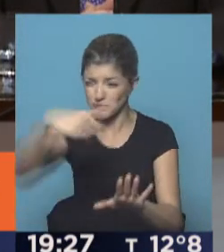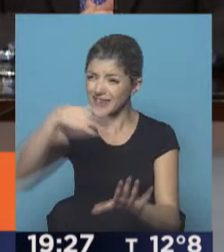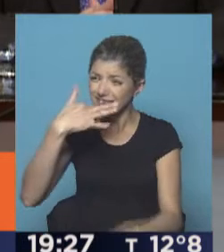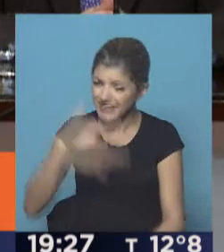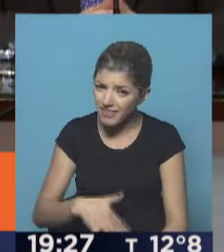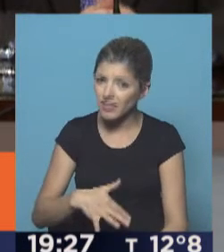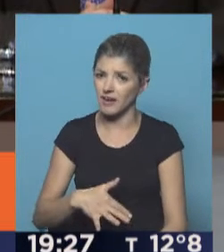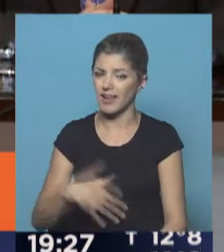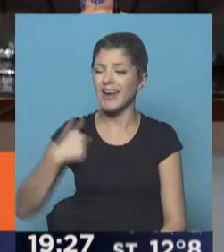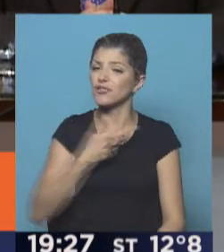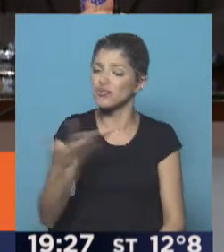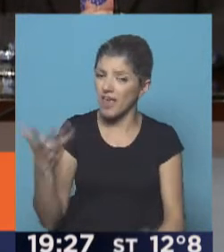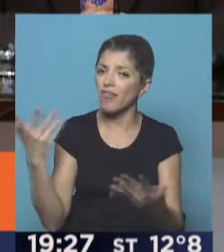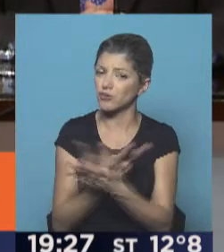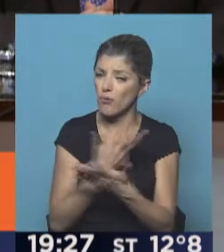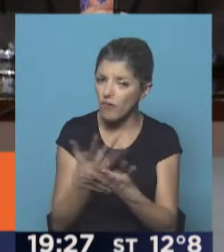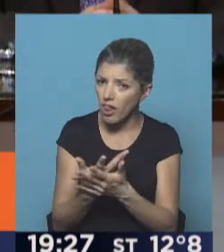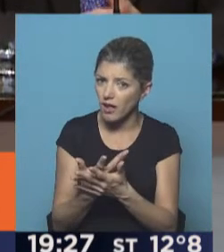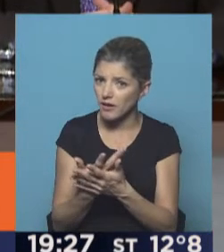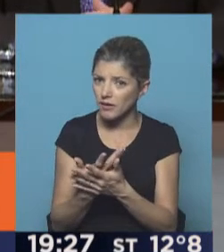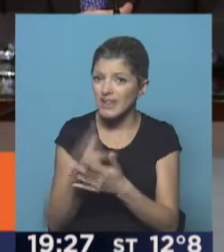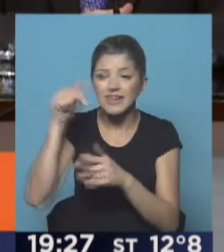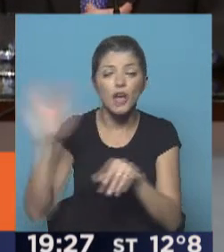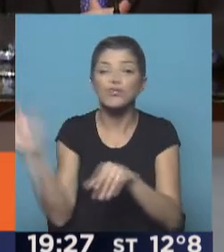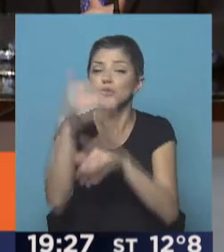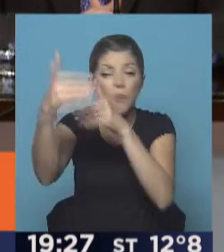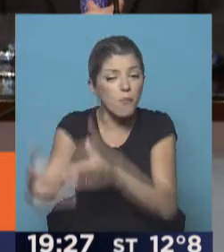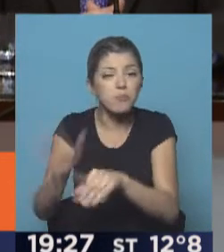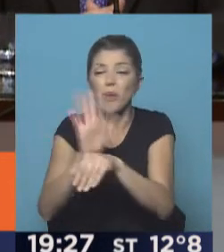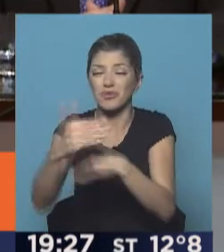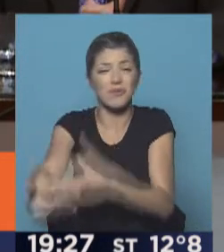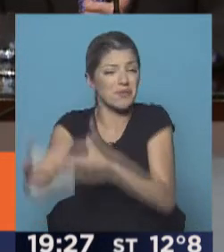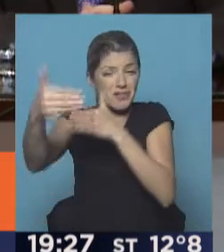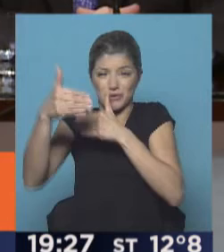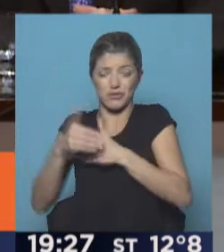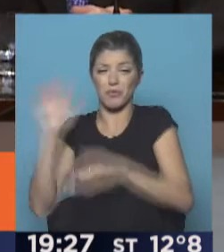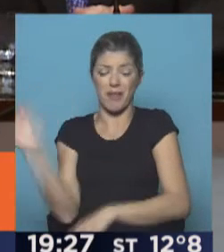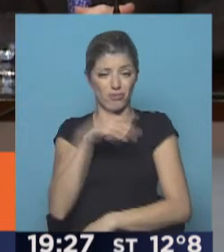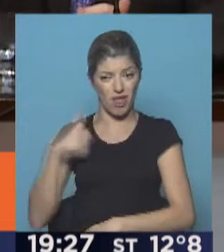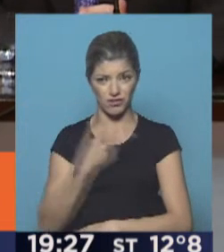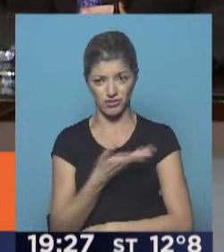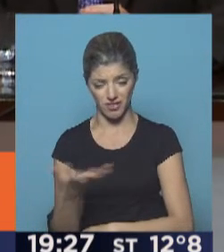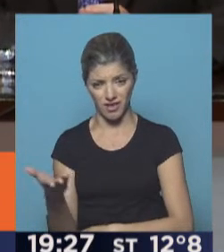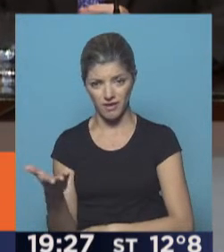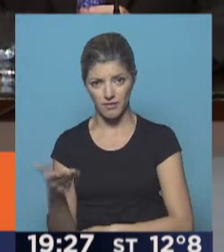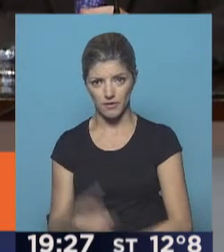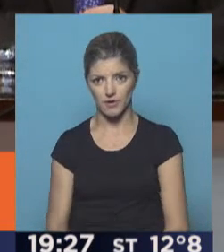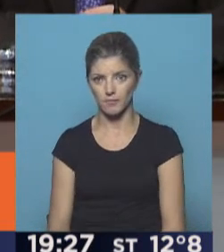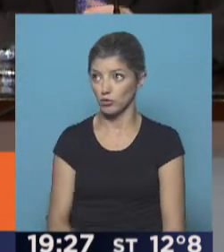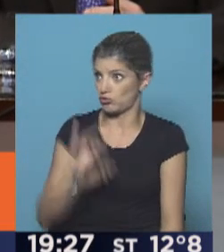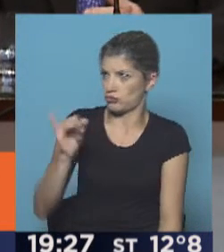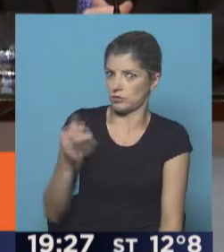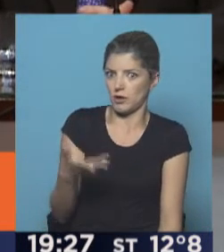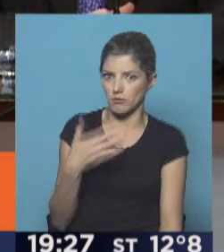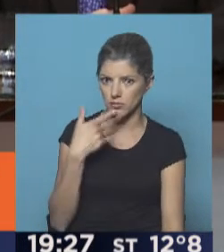en la sociedad y todo esto, este retroceso para todos, porque estamos discutiendo esto hace un tiempo largo. Por supuesto, somos conscientes. Por eso